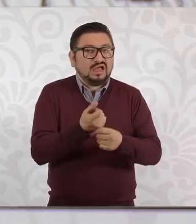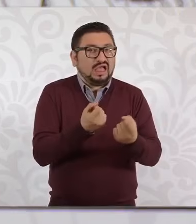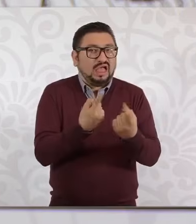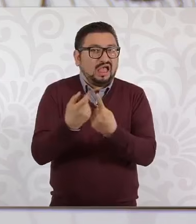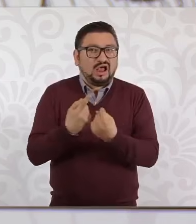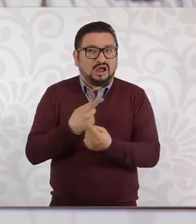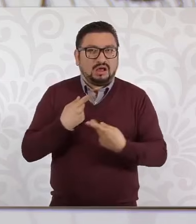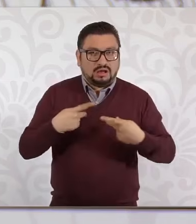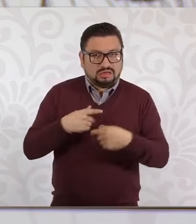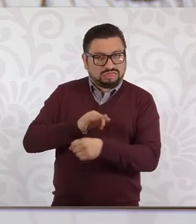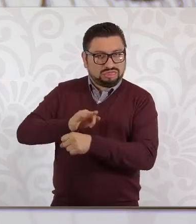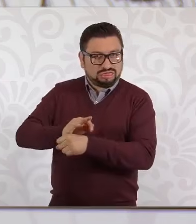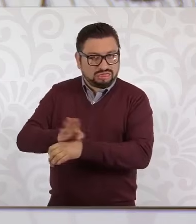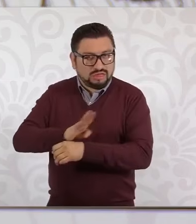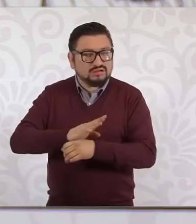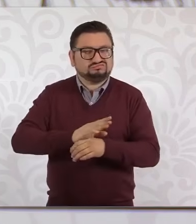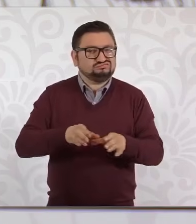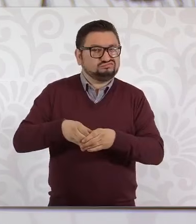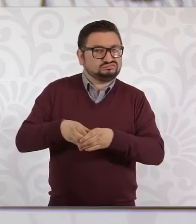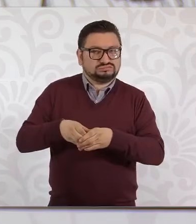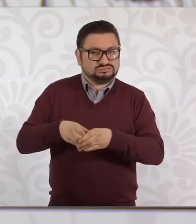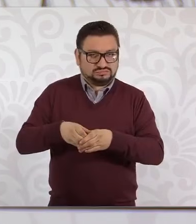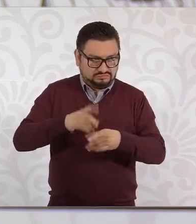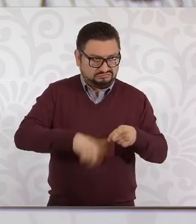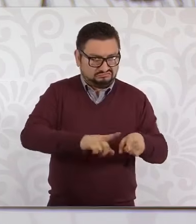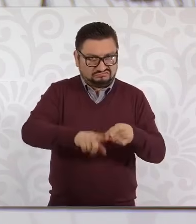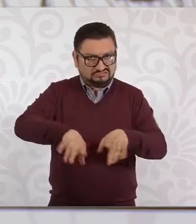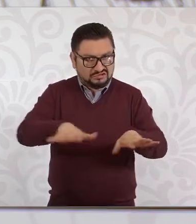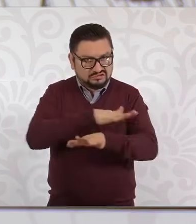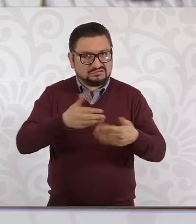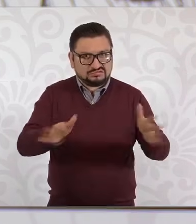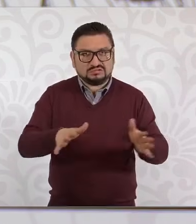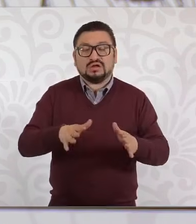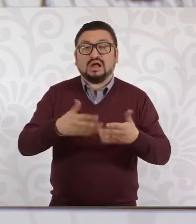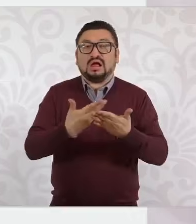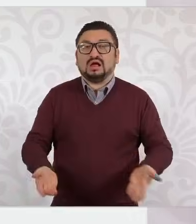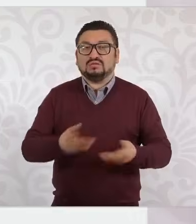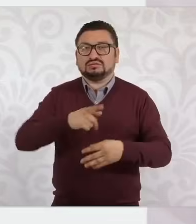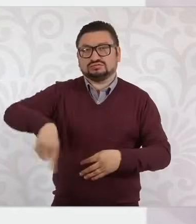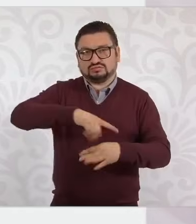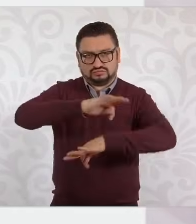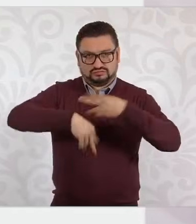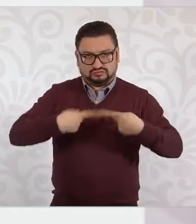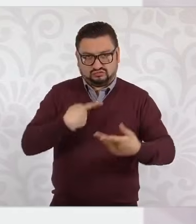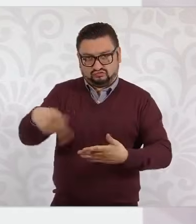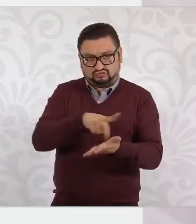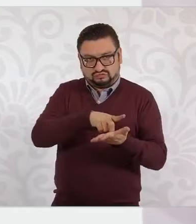ese sentido. Y se ha permitido que pequeños productores recuperen sus derechos de